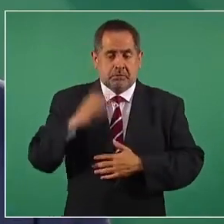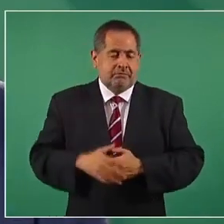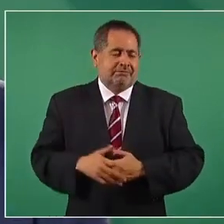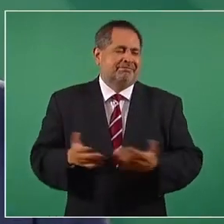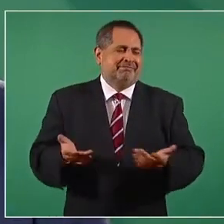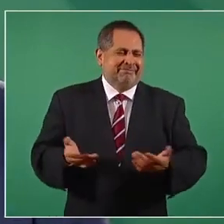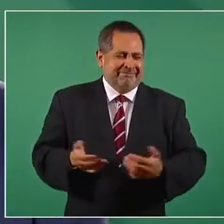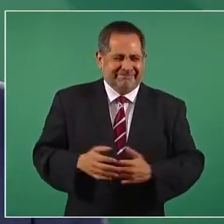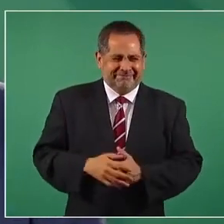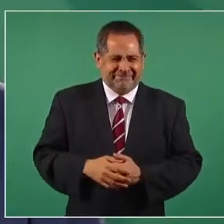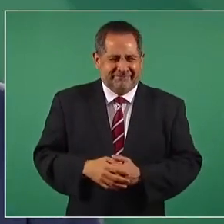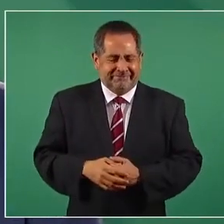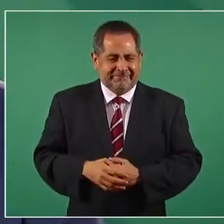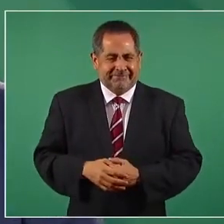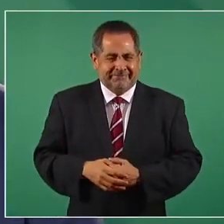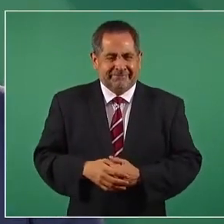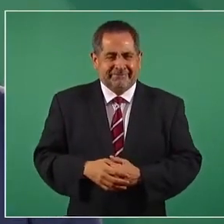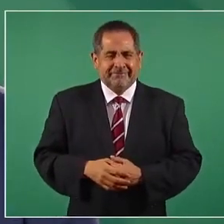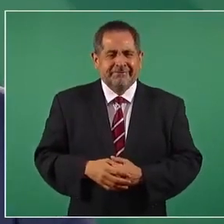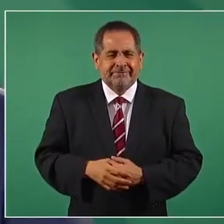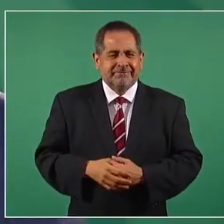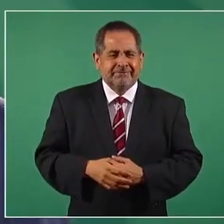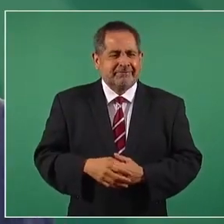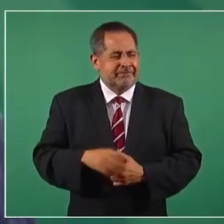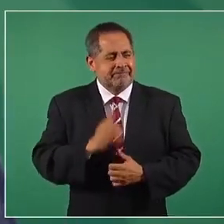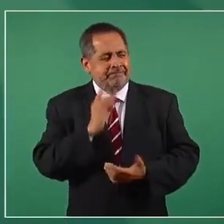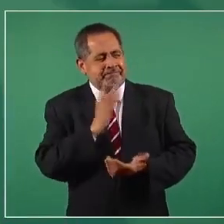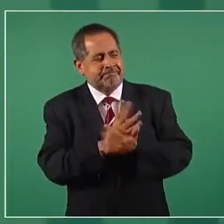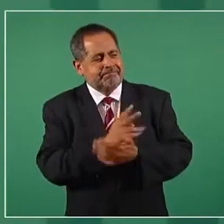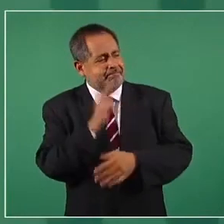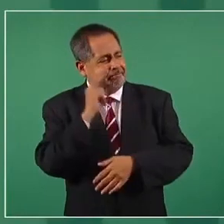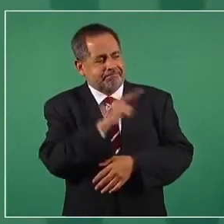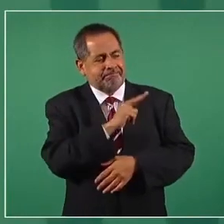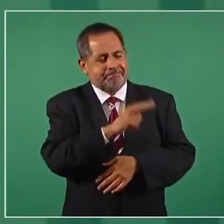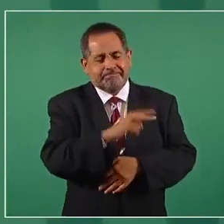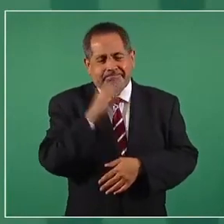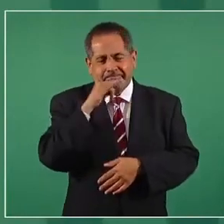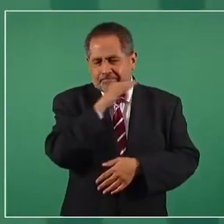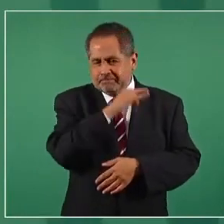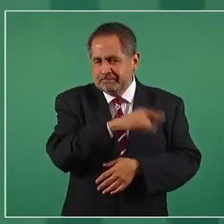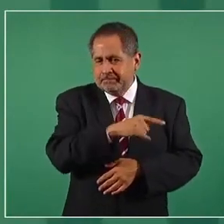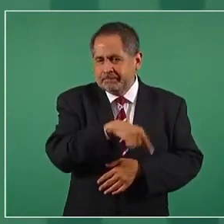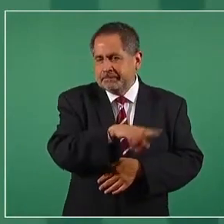yo no fui. O sea, los distingue